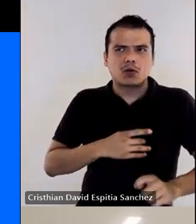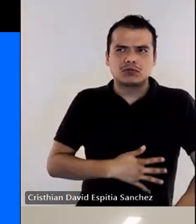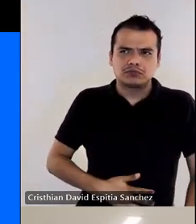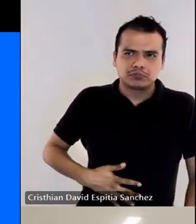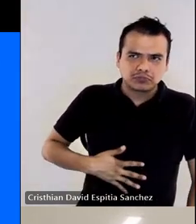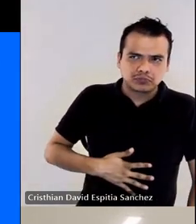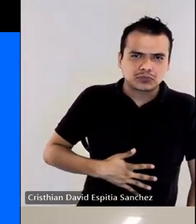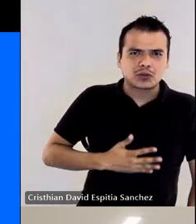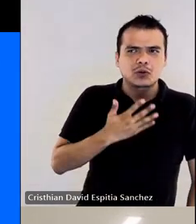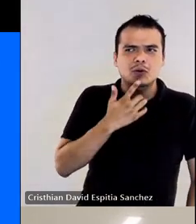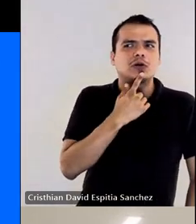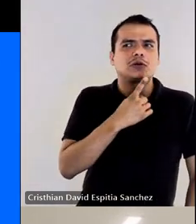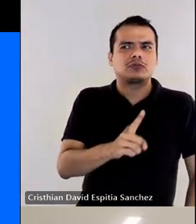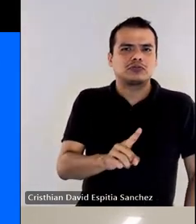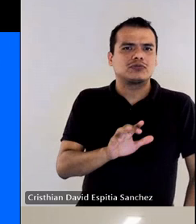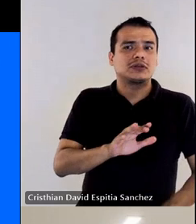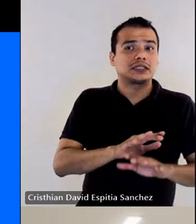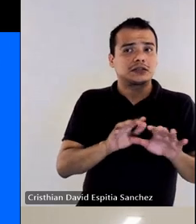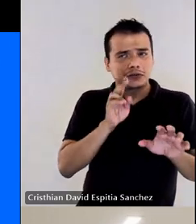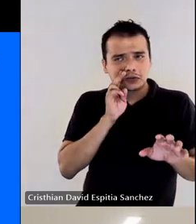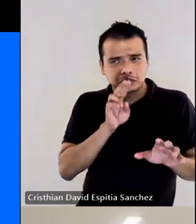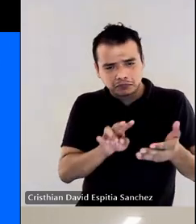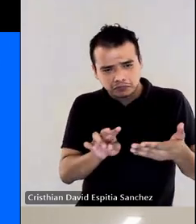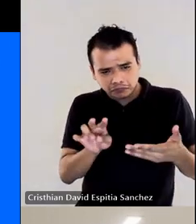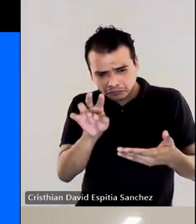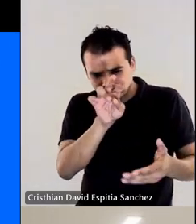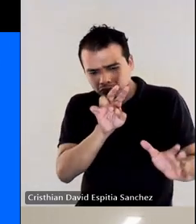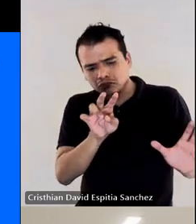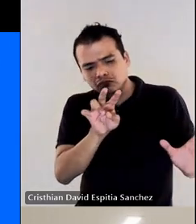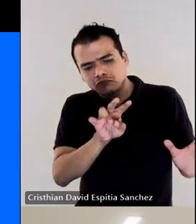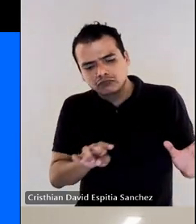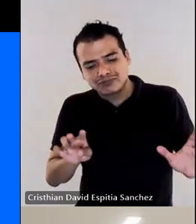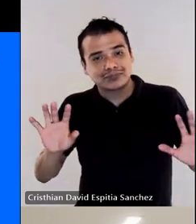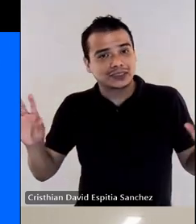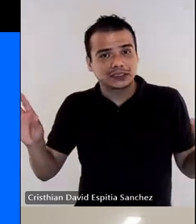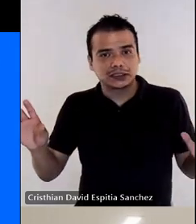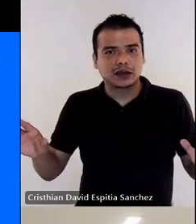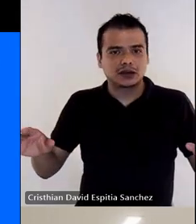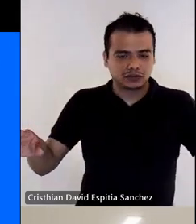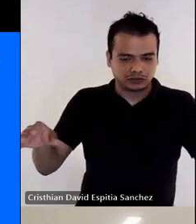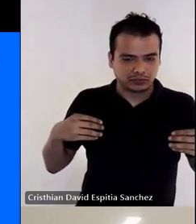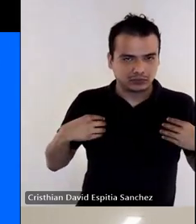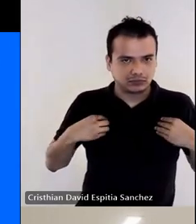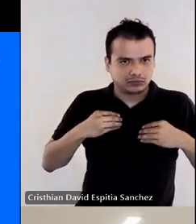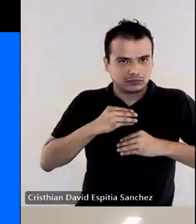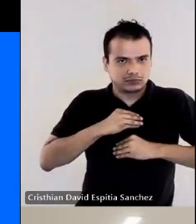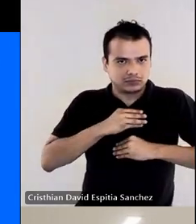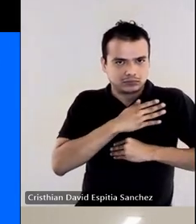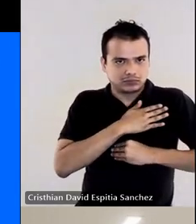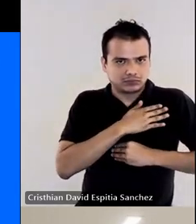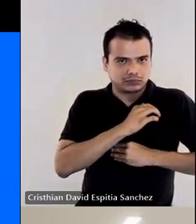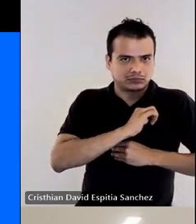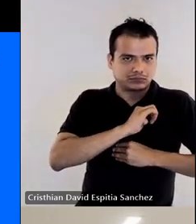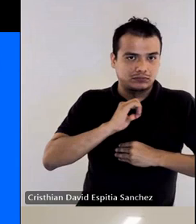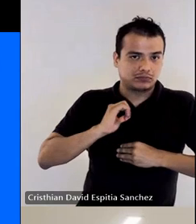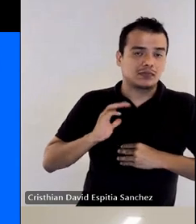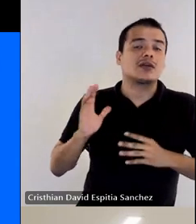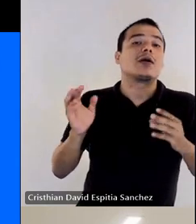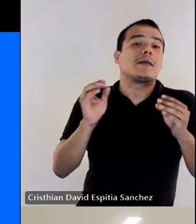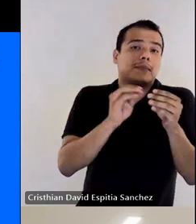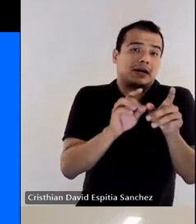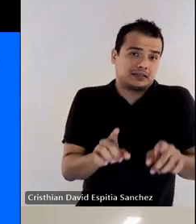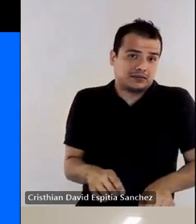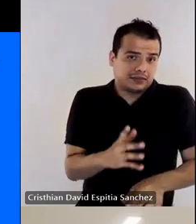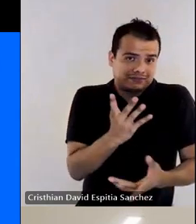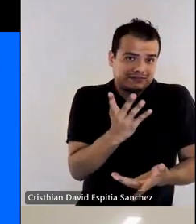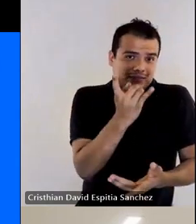etcétera. Pues simplemente ya revisé, no tiene nada, inmediatamente cubrirlo, porque esa exposición lo que va a producir es una hipotermia en el